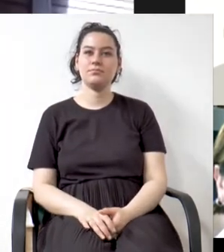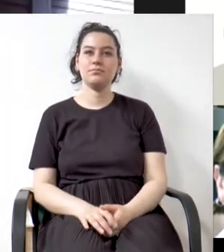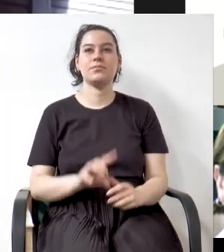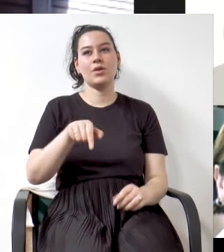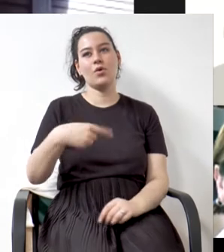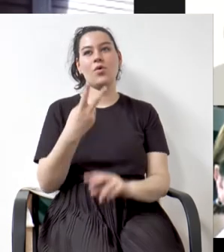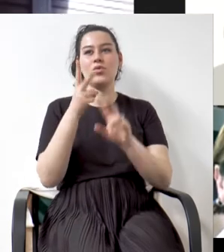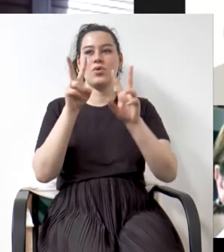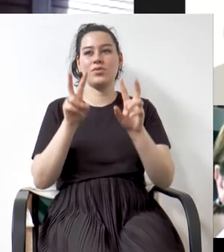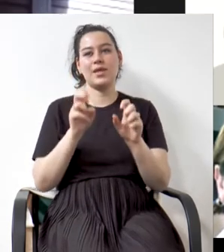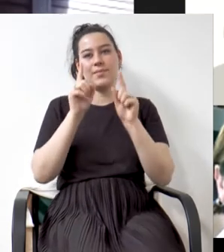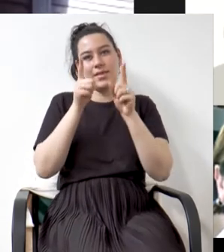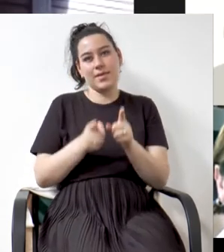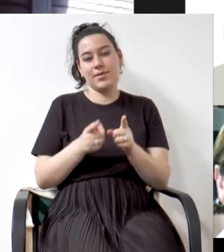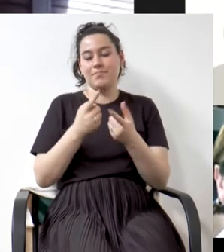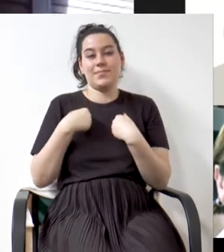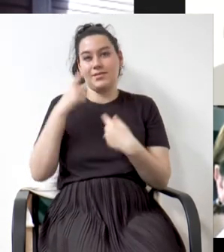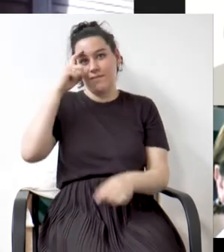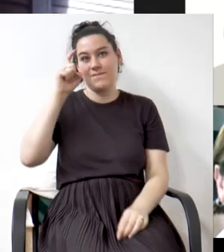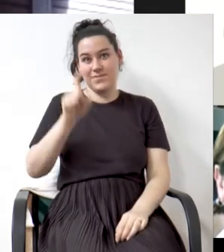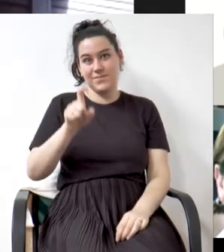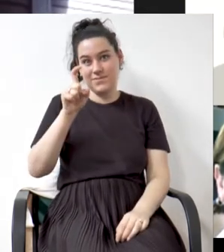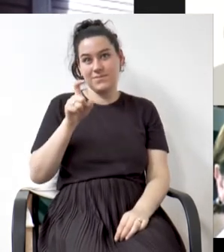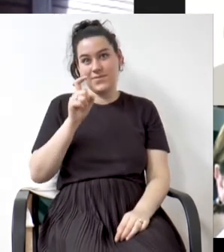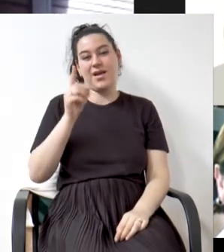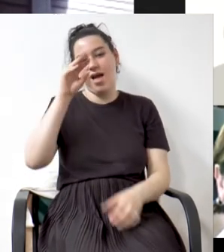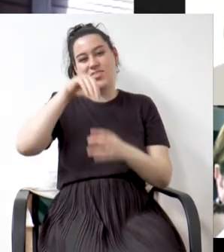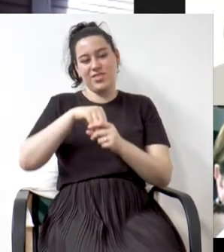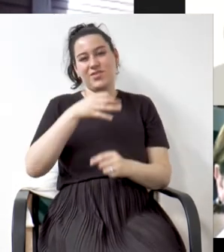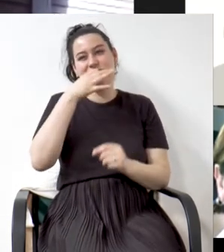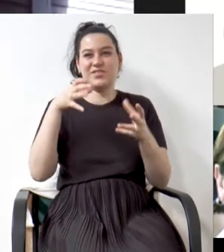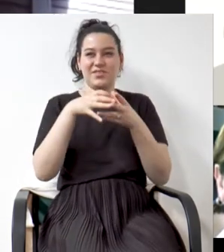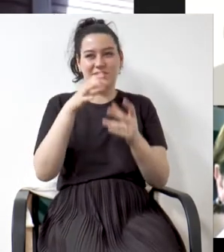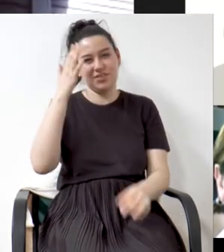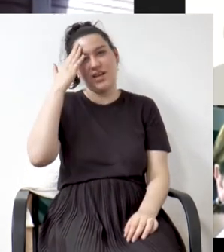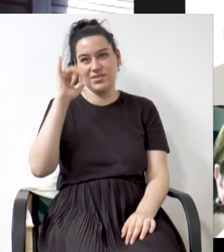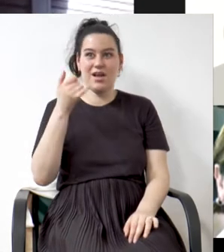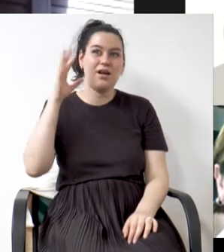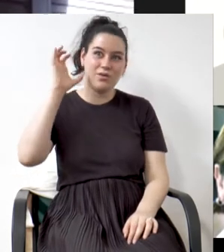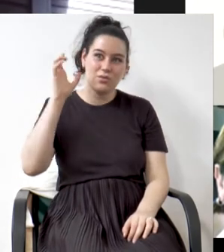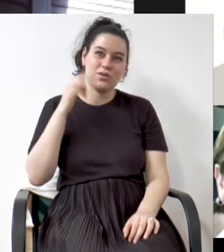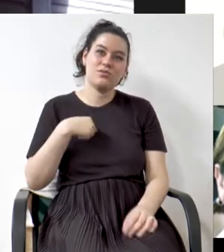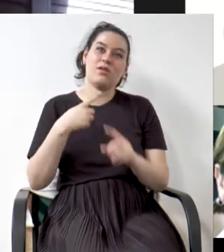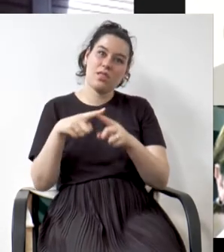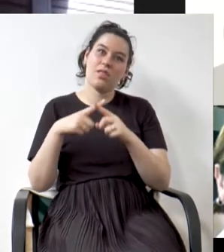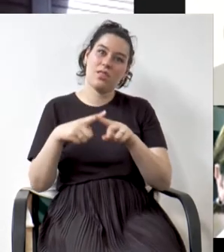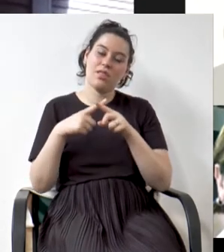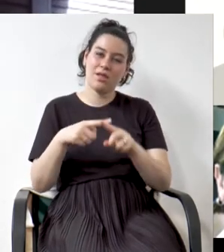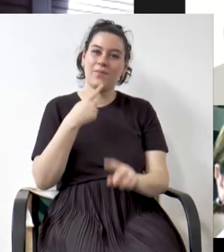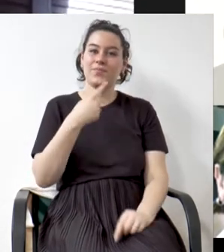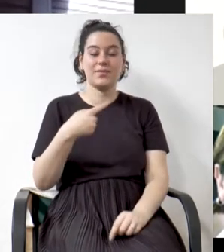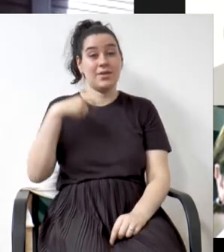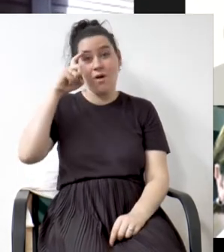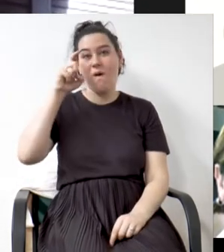Bueno, y el otro tema que es una obsesión, que los que comparten consejo me han escuchado repetirlo reiteradas veces, es